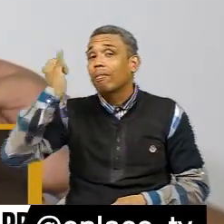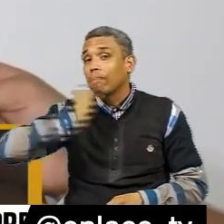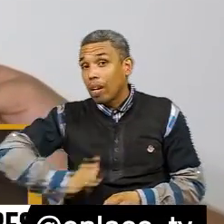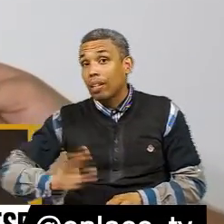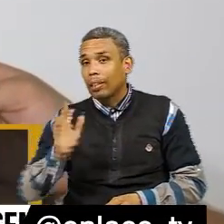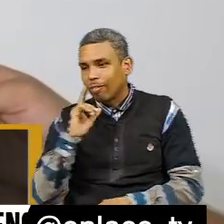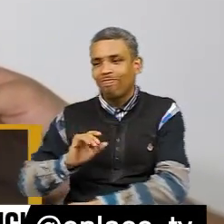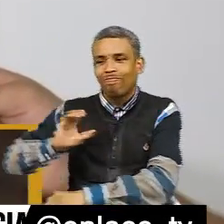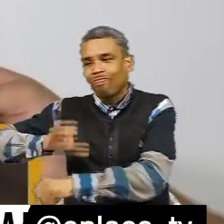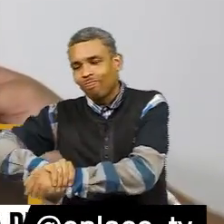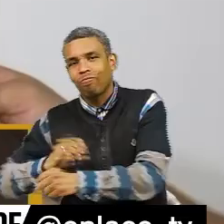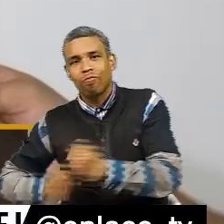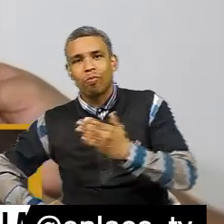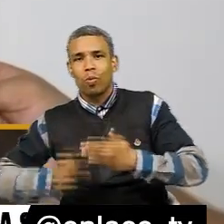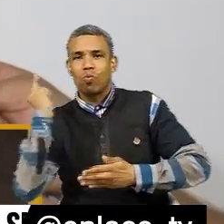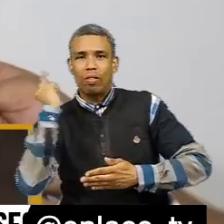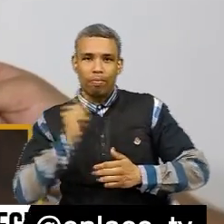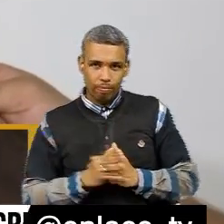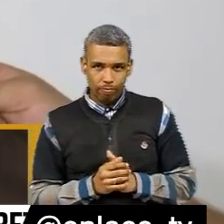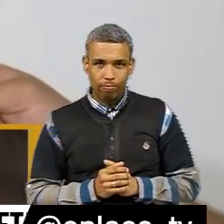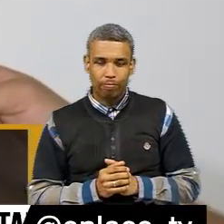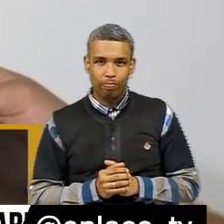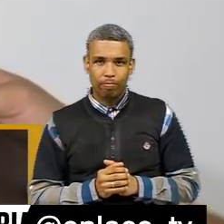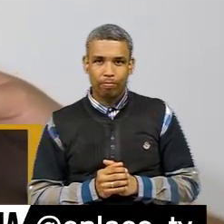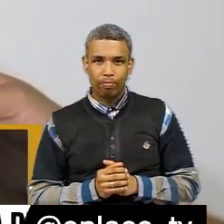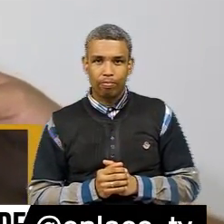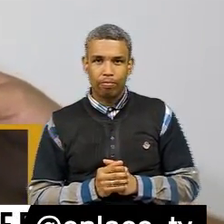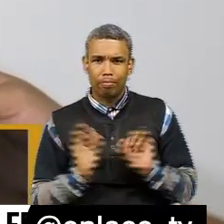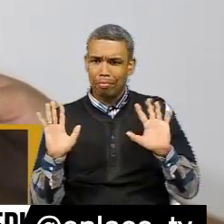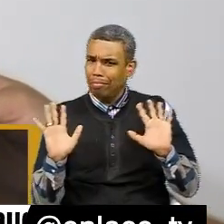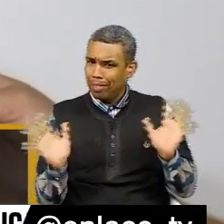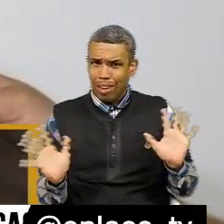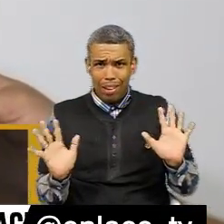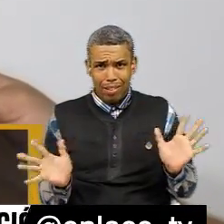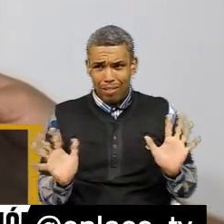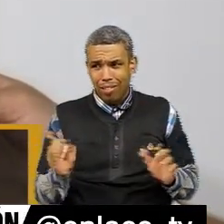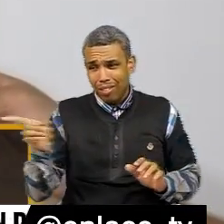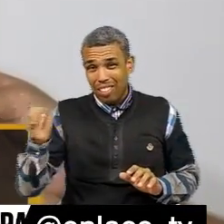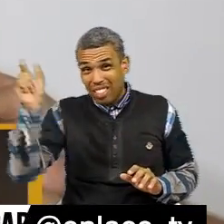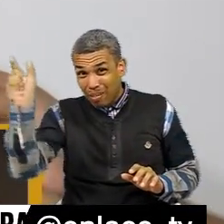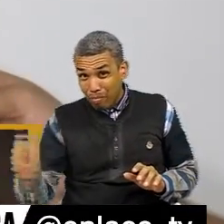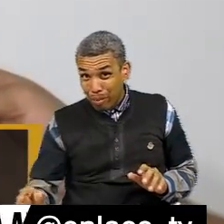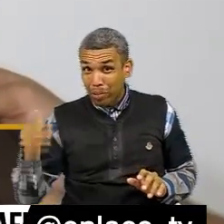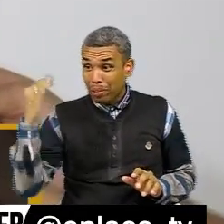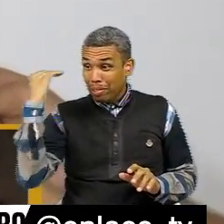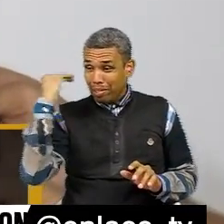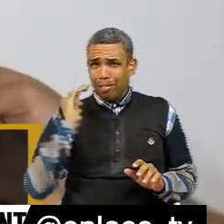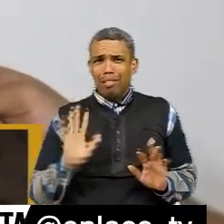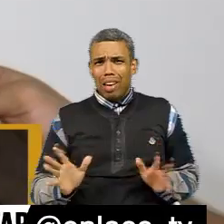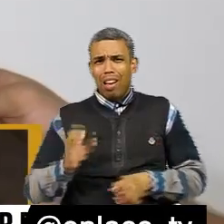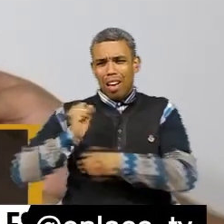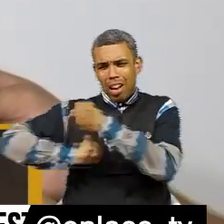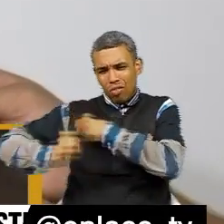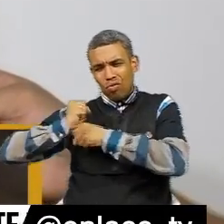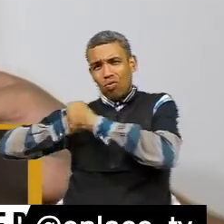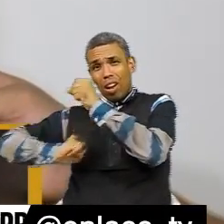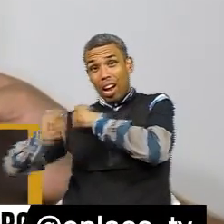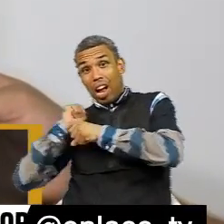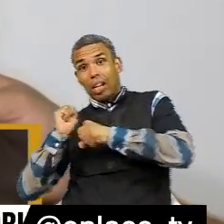competente. Aquí cabe resaltar que él ya había sido requerido en años anteriores. De hecho,